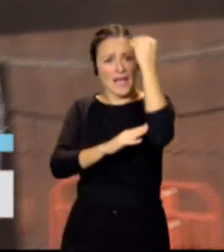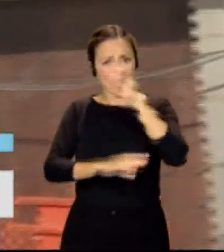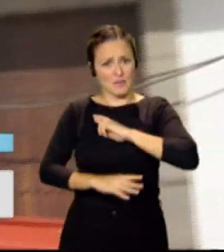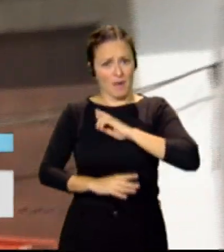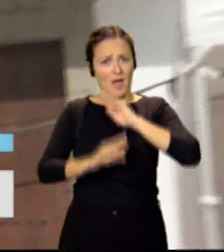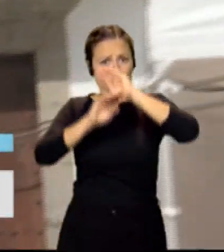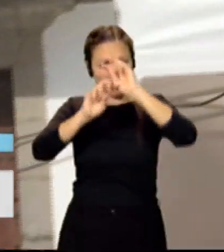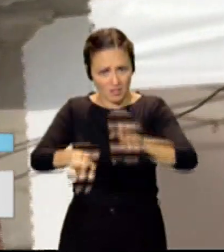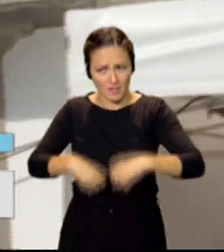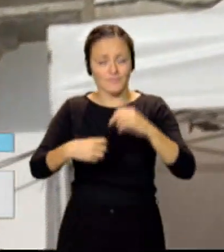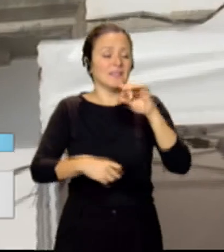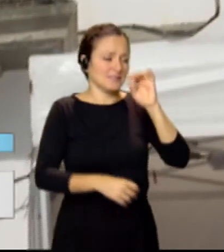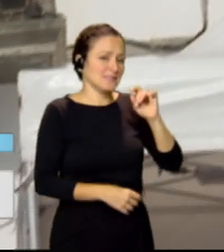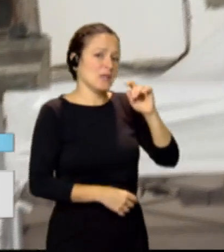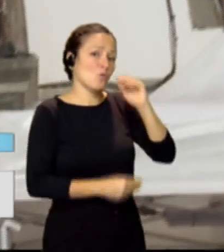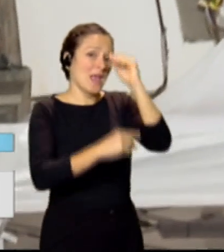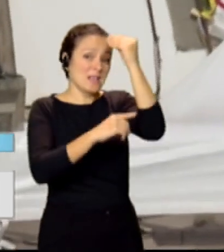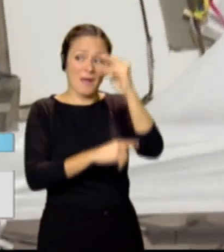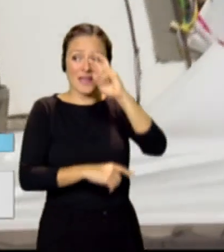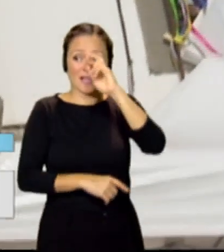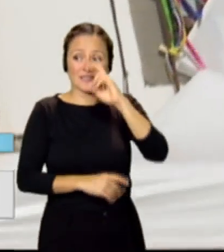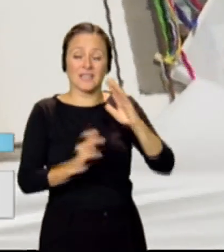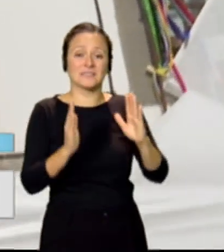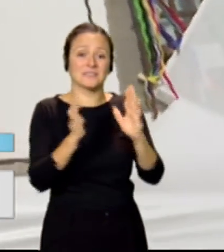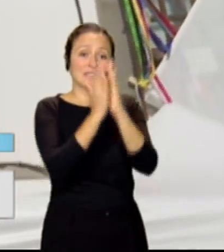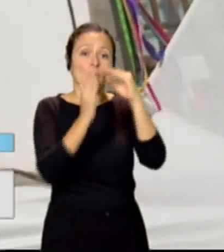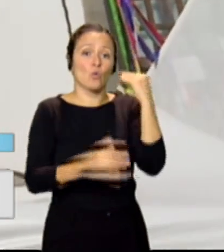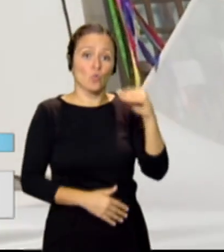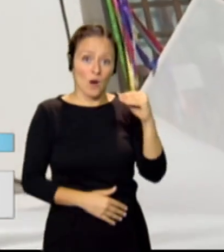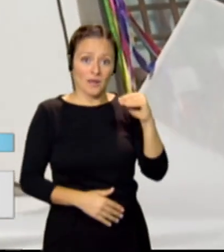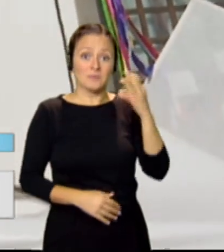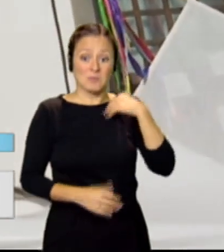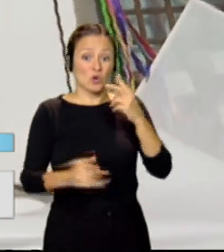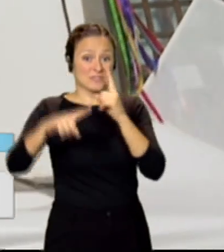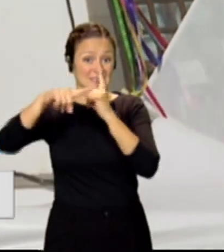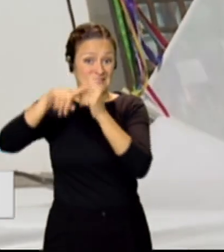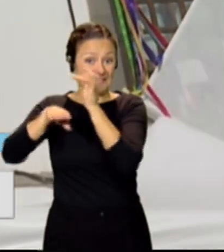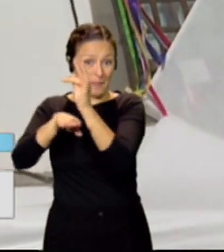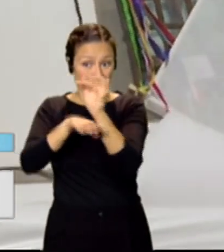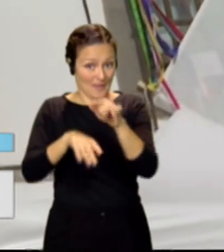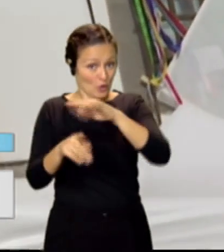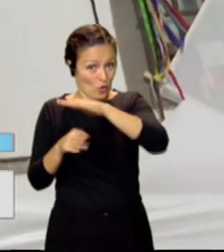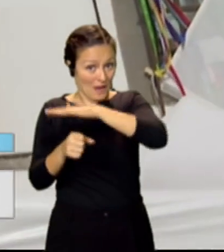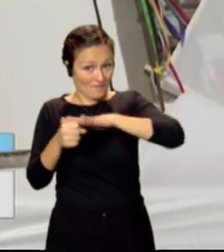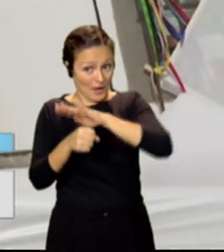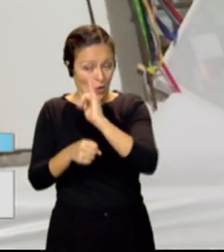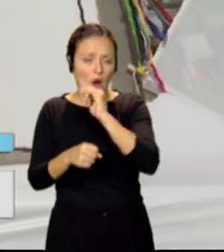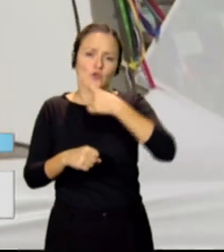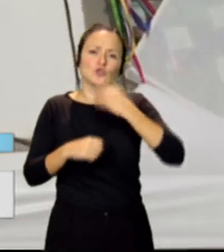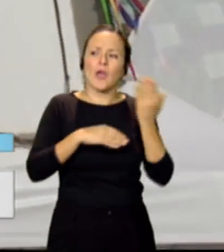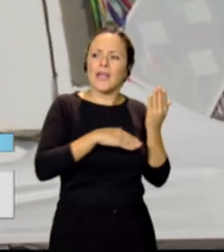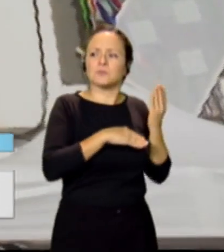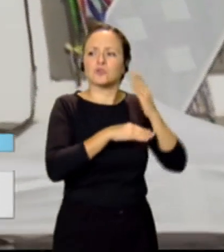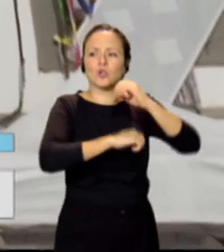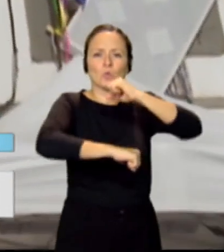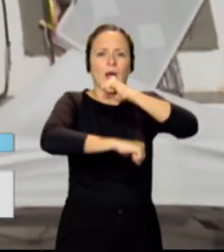las imágenes antiguas de San Juan Bautista, que está ubicado en el cementerio del propio barrio y que la hemos expuesto en una casona